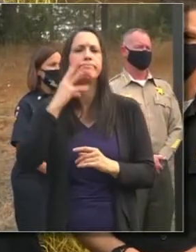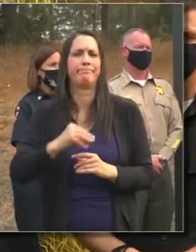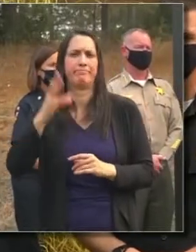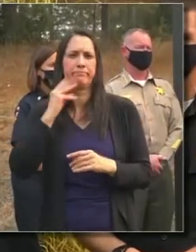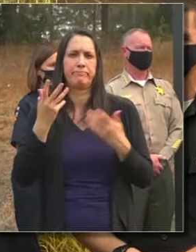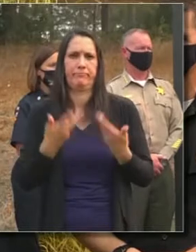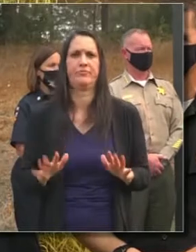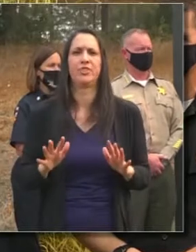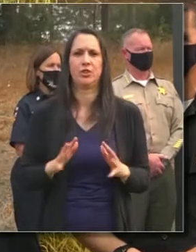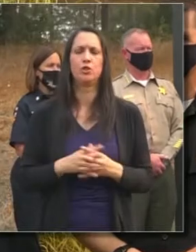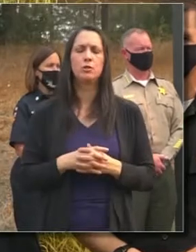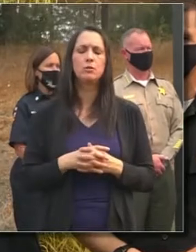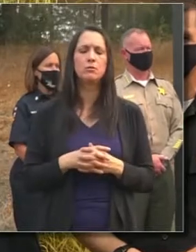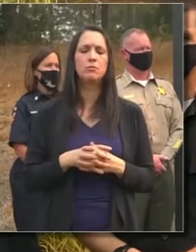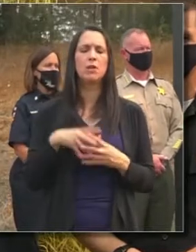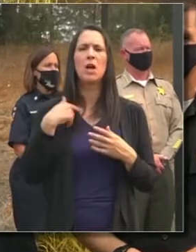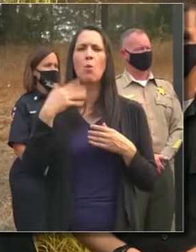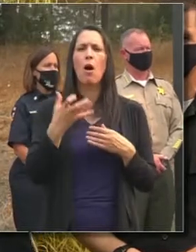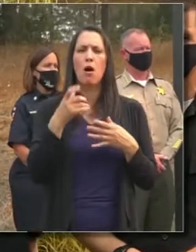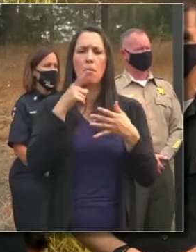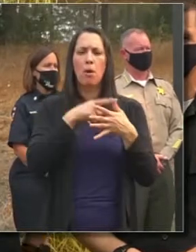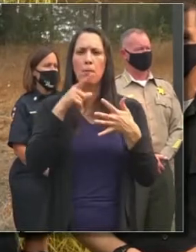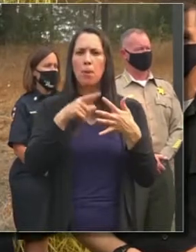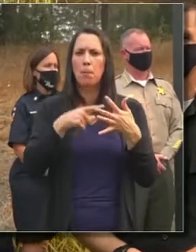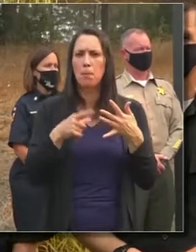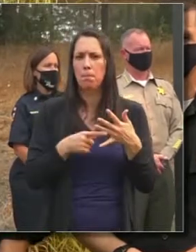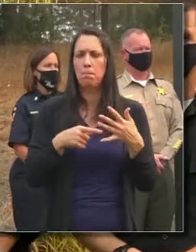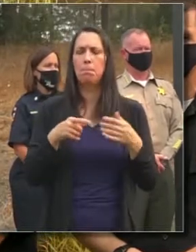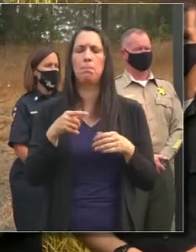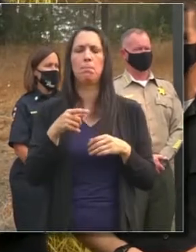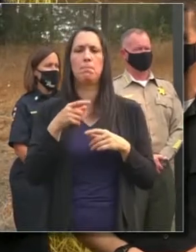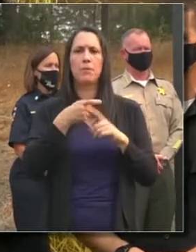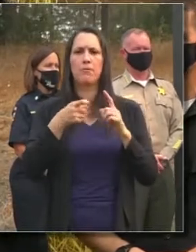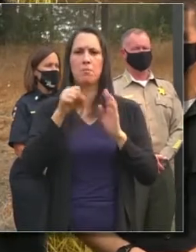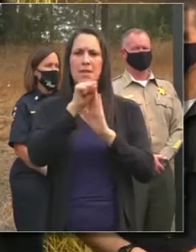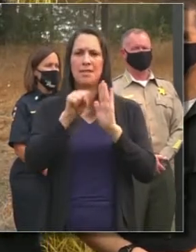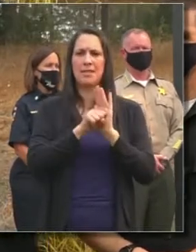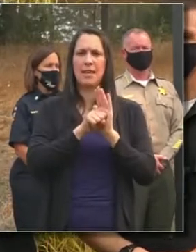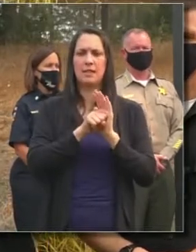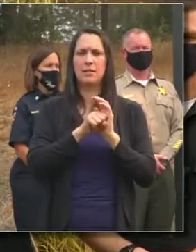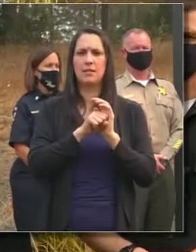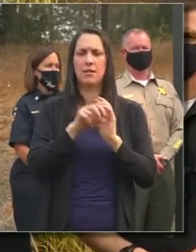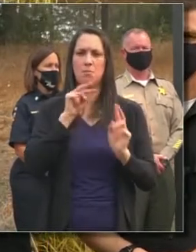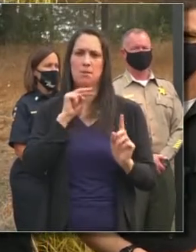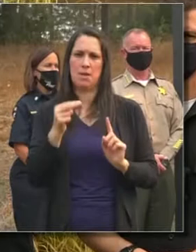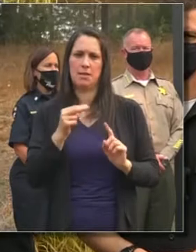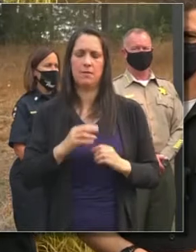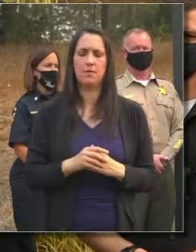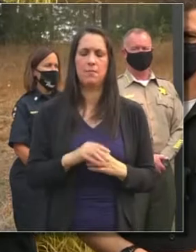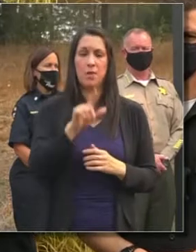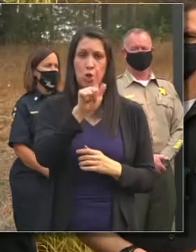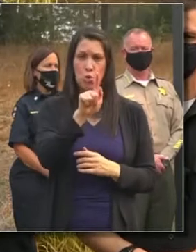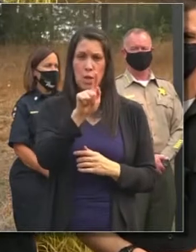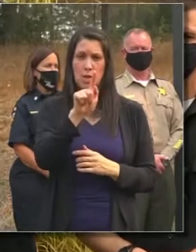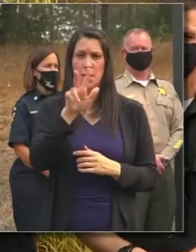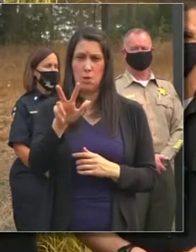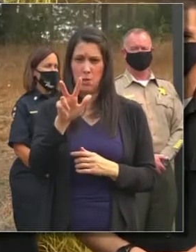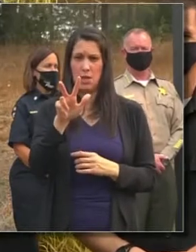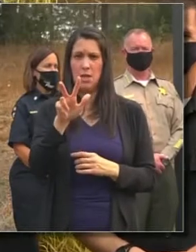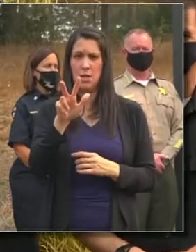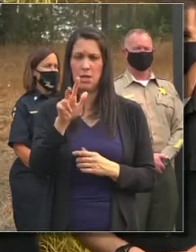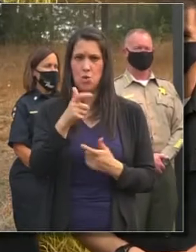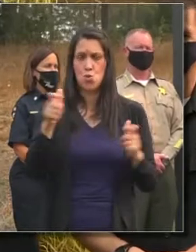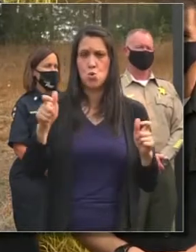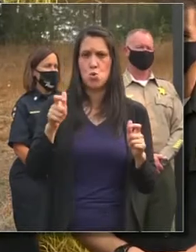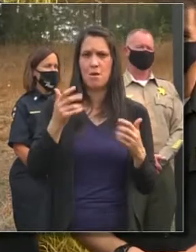muy buenos ejercicios y estamos preparados quiero presentar dos puntos importantes del nivel estatal 23 incendios